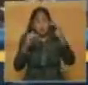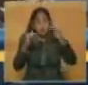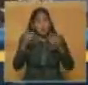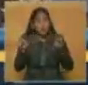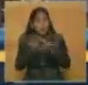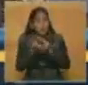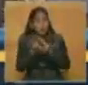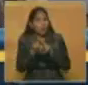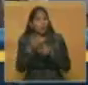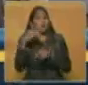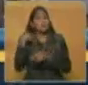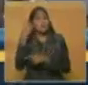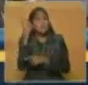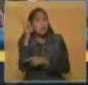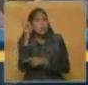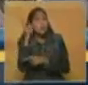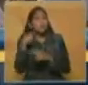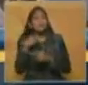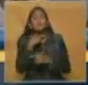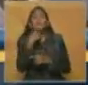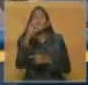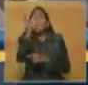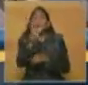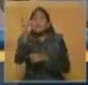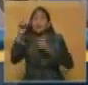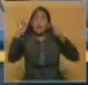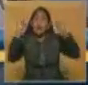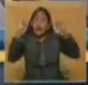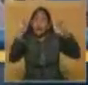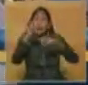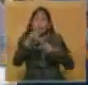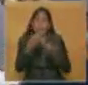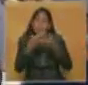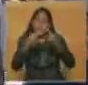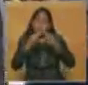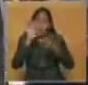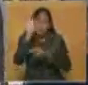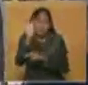intención es que se escuche la voz de la protesta para alcanzar un país con paz y con justicia.